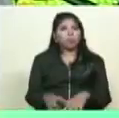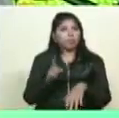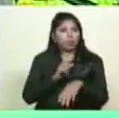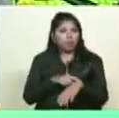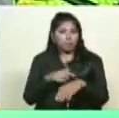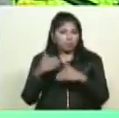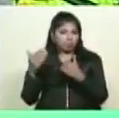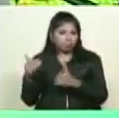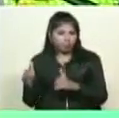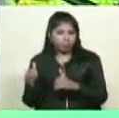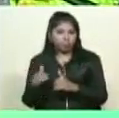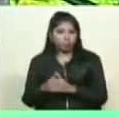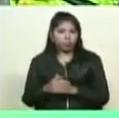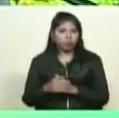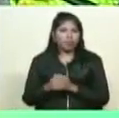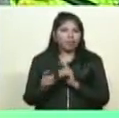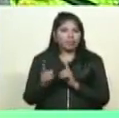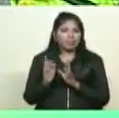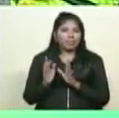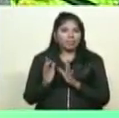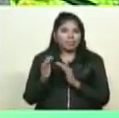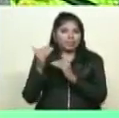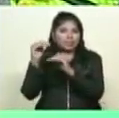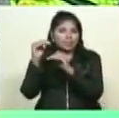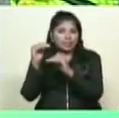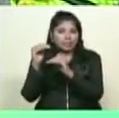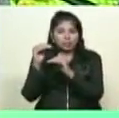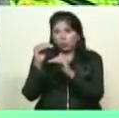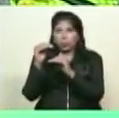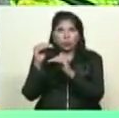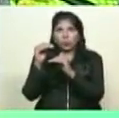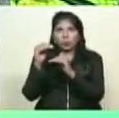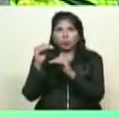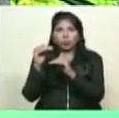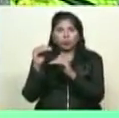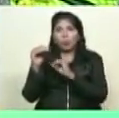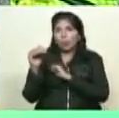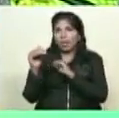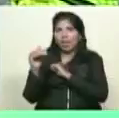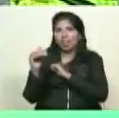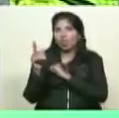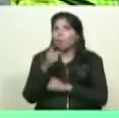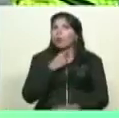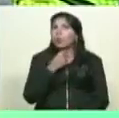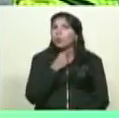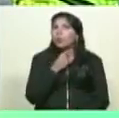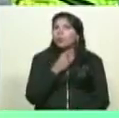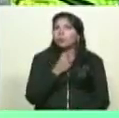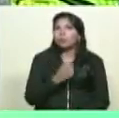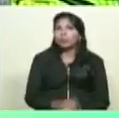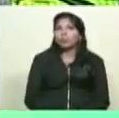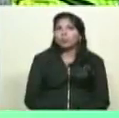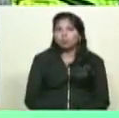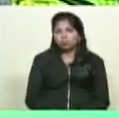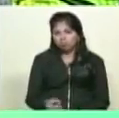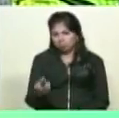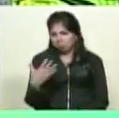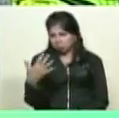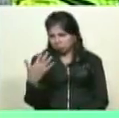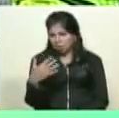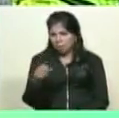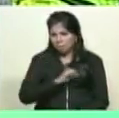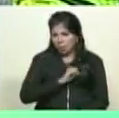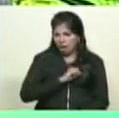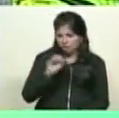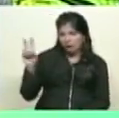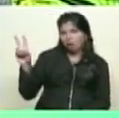A veces le tengo miedo a los plazos, se los confieso. Sinceramente se los confieso. Aquí como camaradas que somos, hermanos y compañeros de trabajo